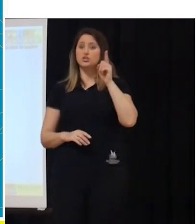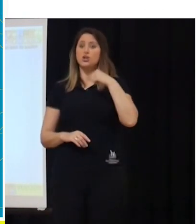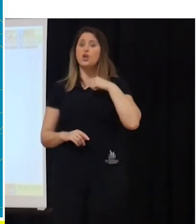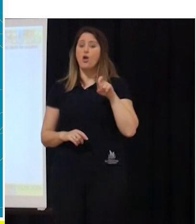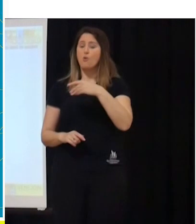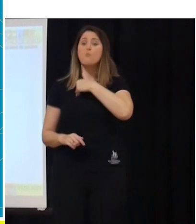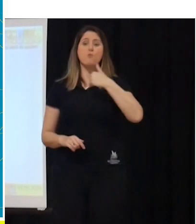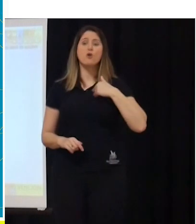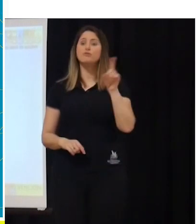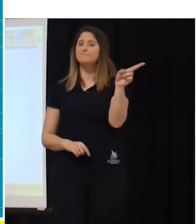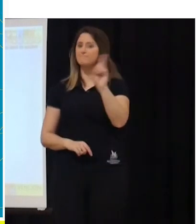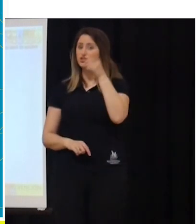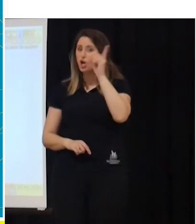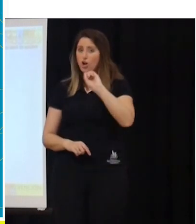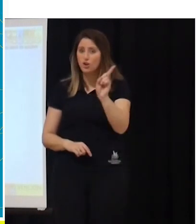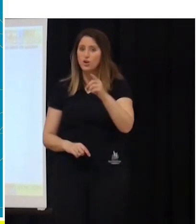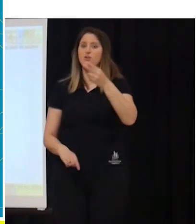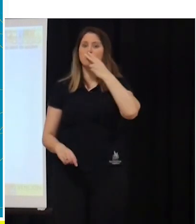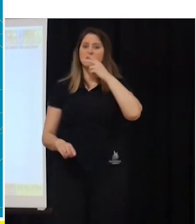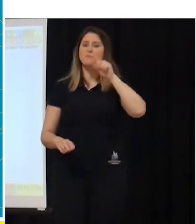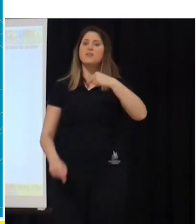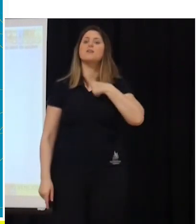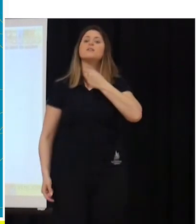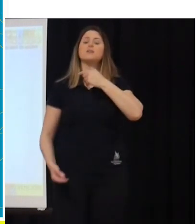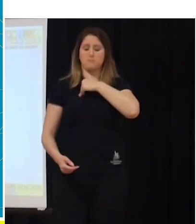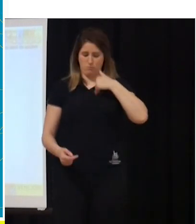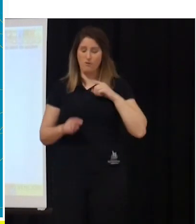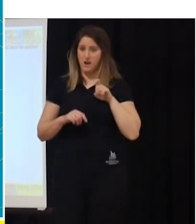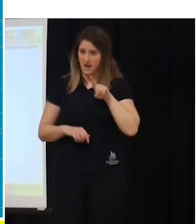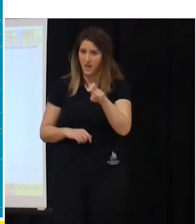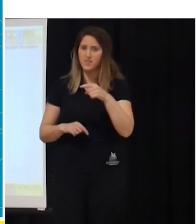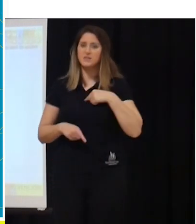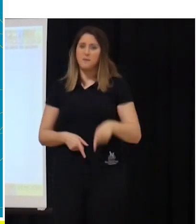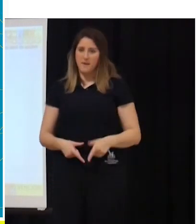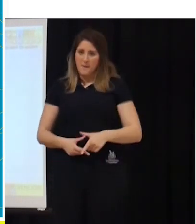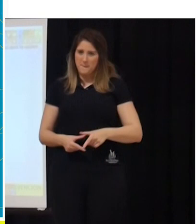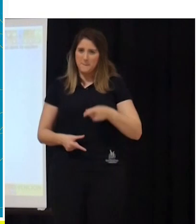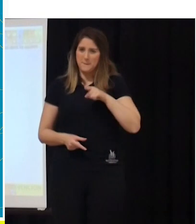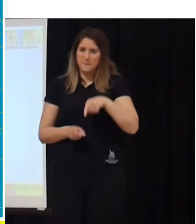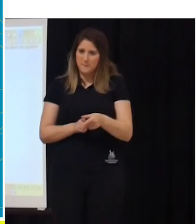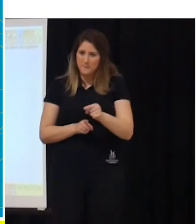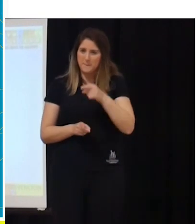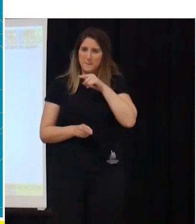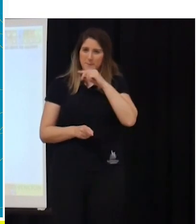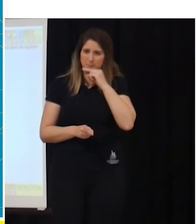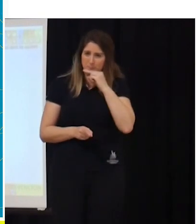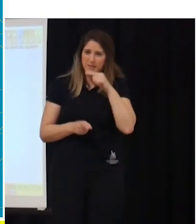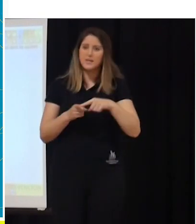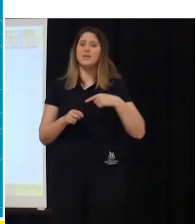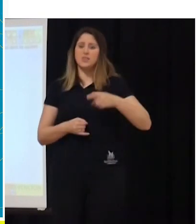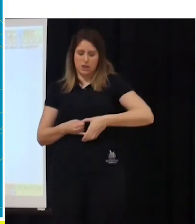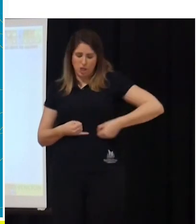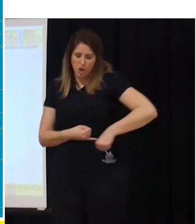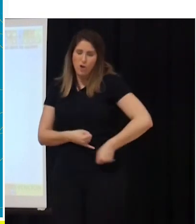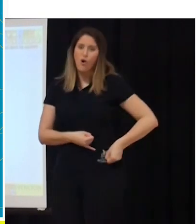solamente el pulmón. El tabaco produce cáncer de pulmón, de vejiga, de colon, de